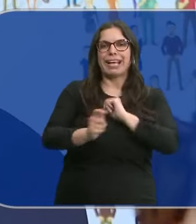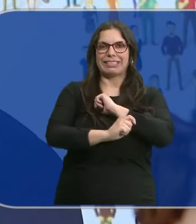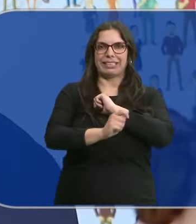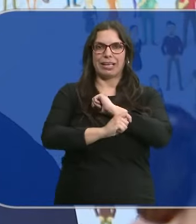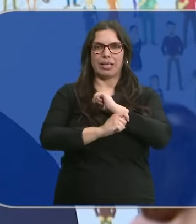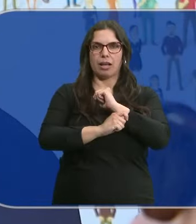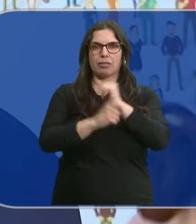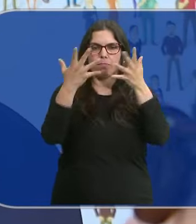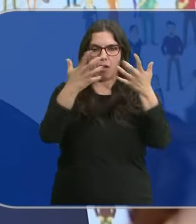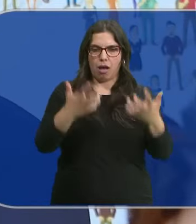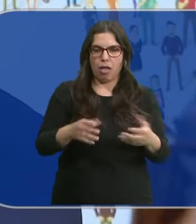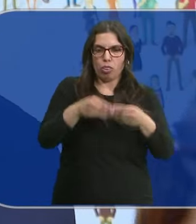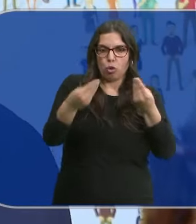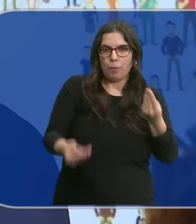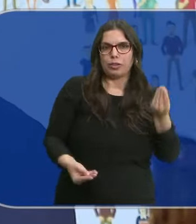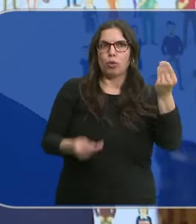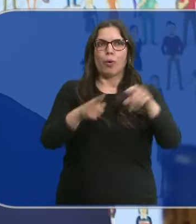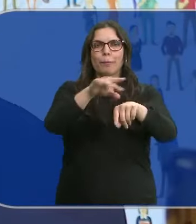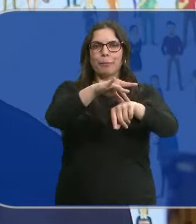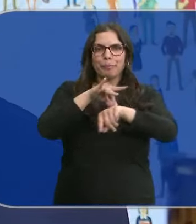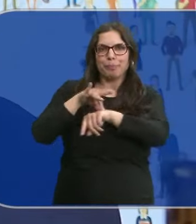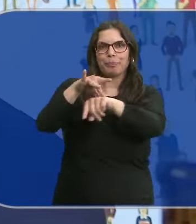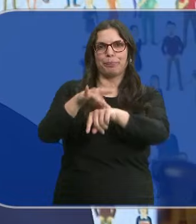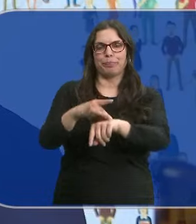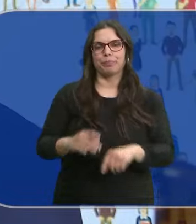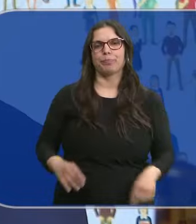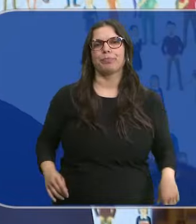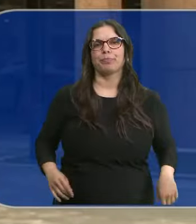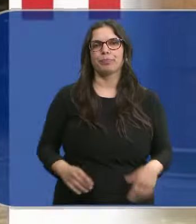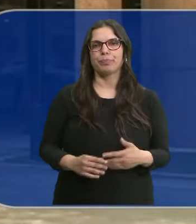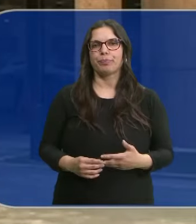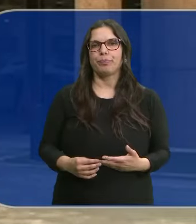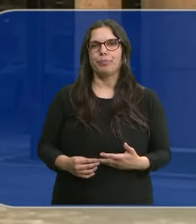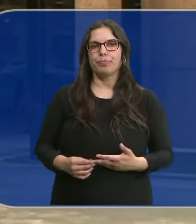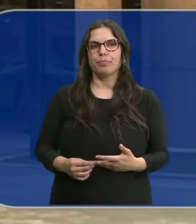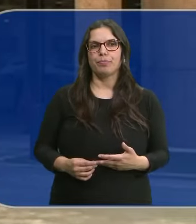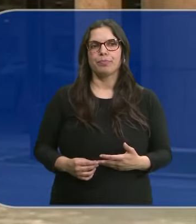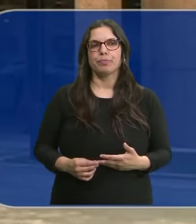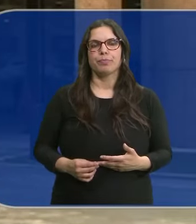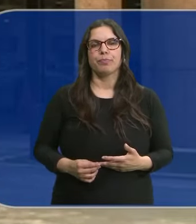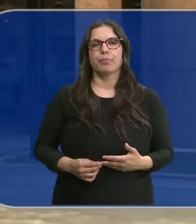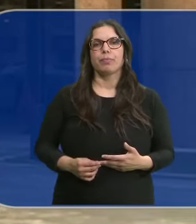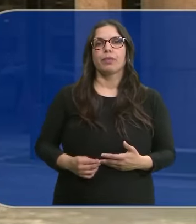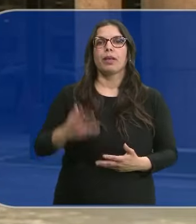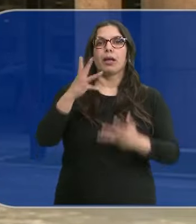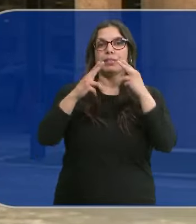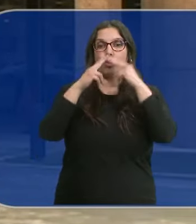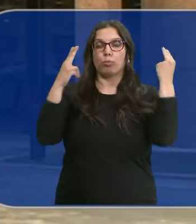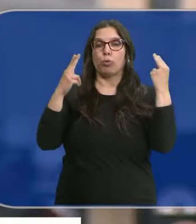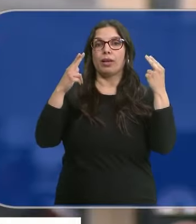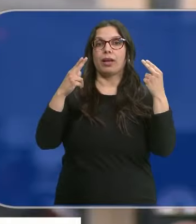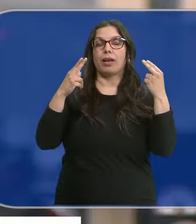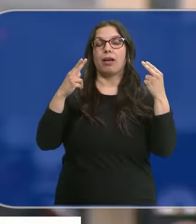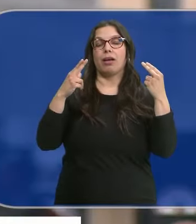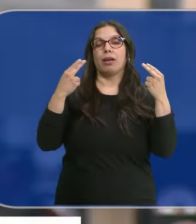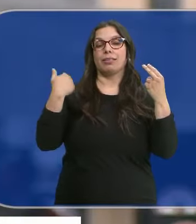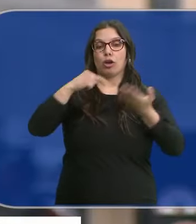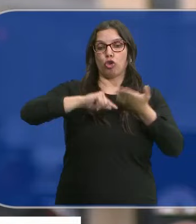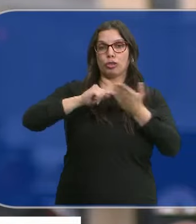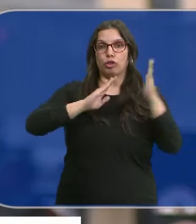que en definitiva es un documento, una hoja de ruta. Los interinos de la administración pública que encadenan